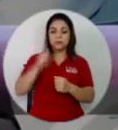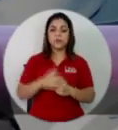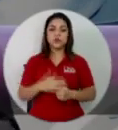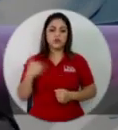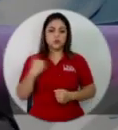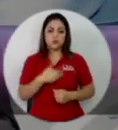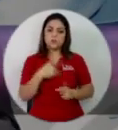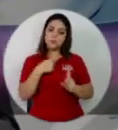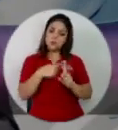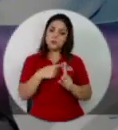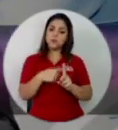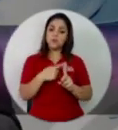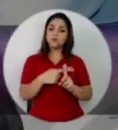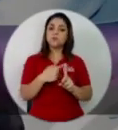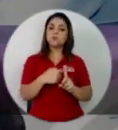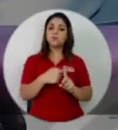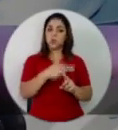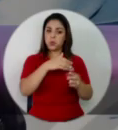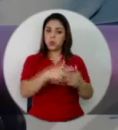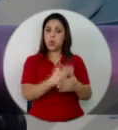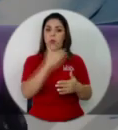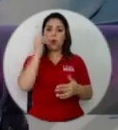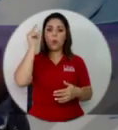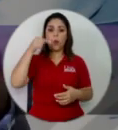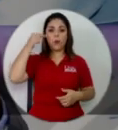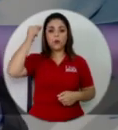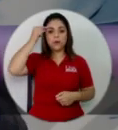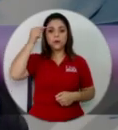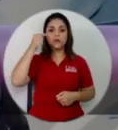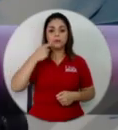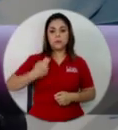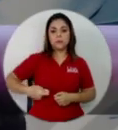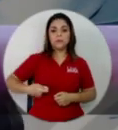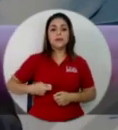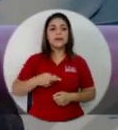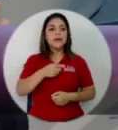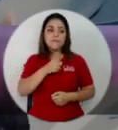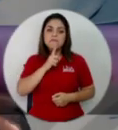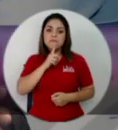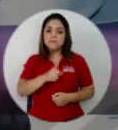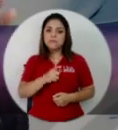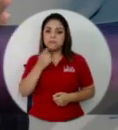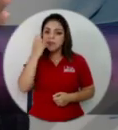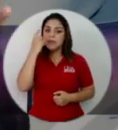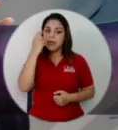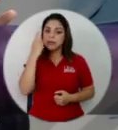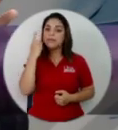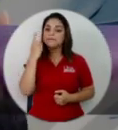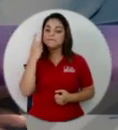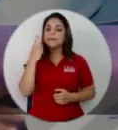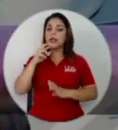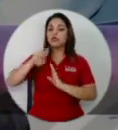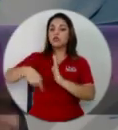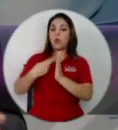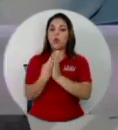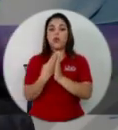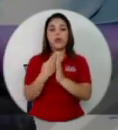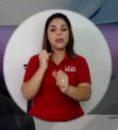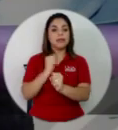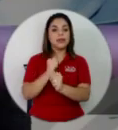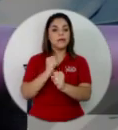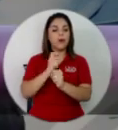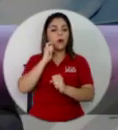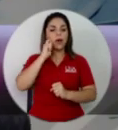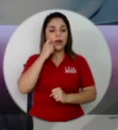Somos entonces positivos en cuanto a que las nuevas autoridades comprenderán claramente ese rol clave que tienen las